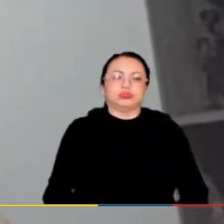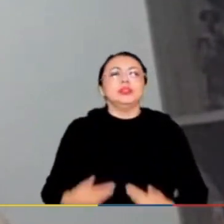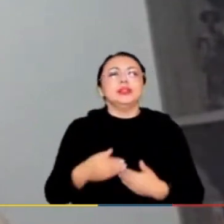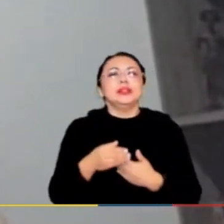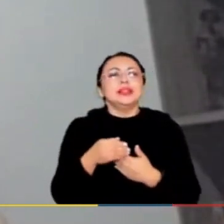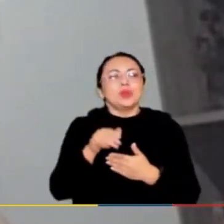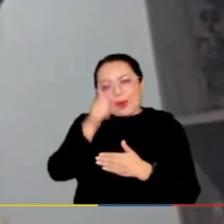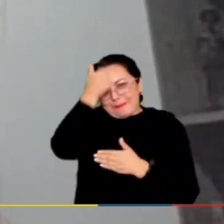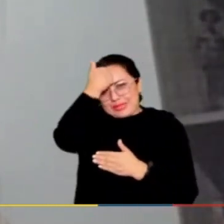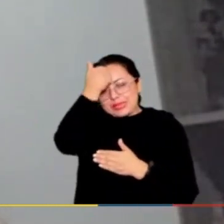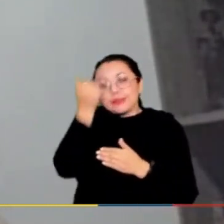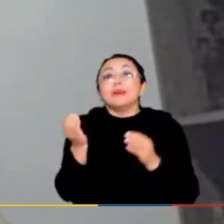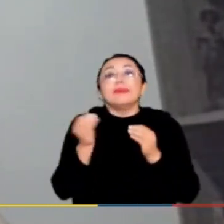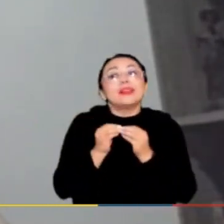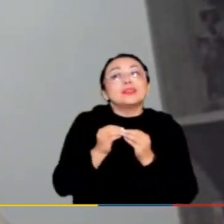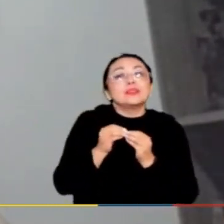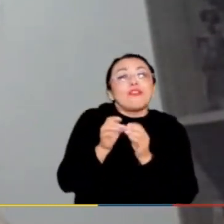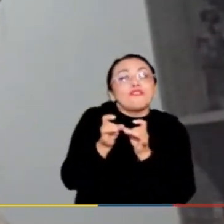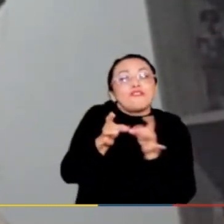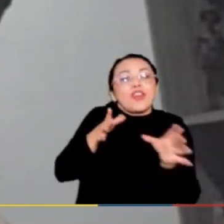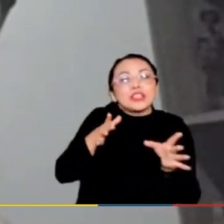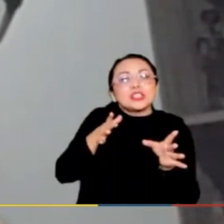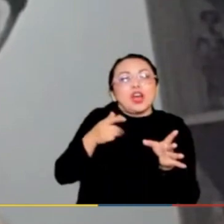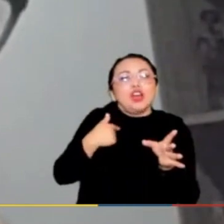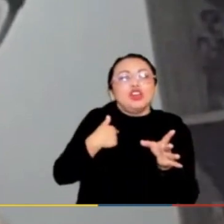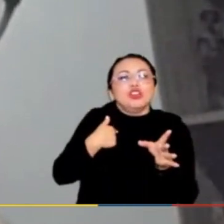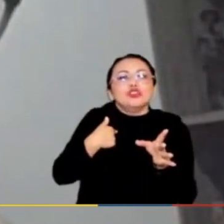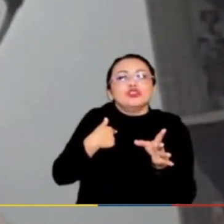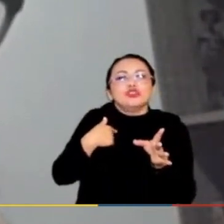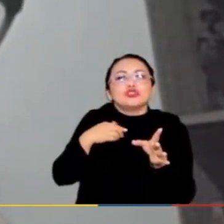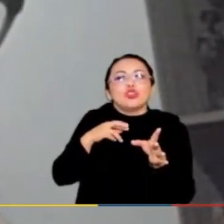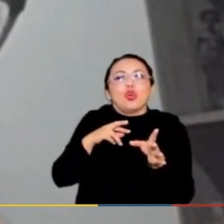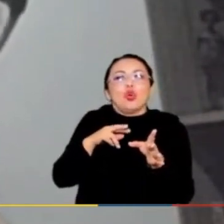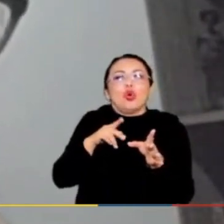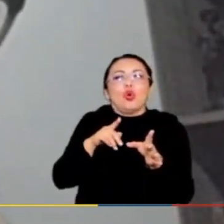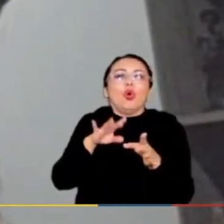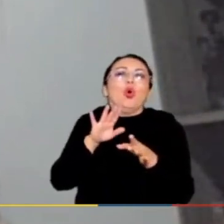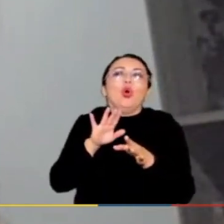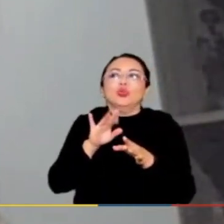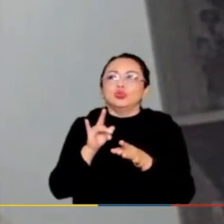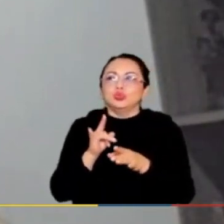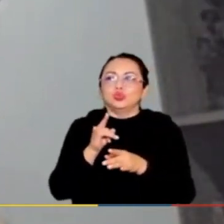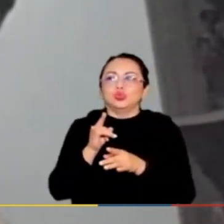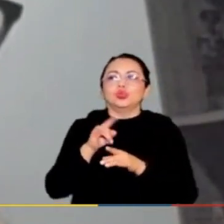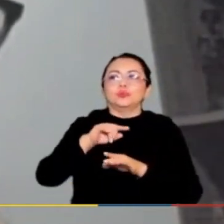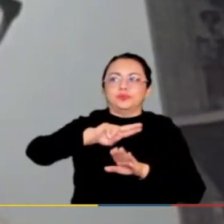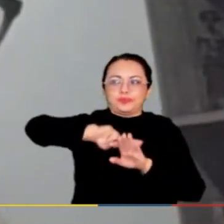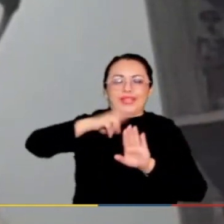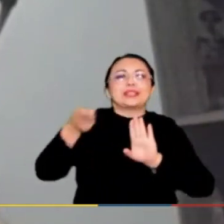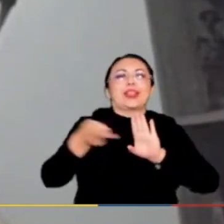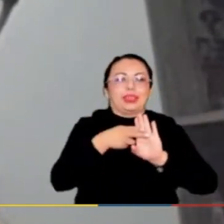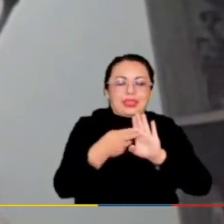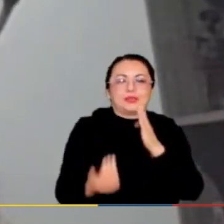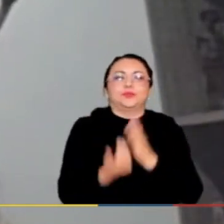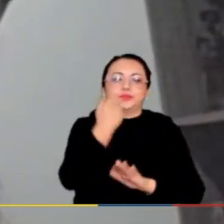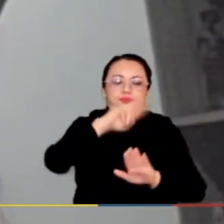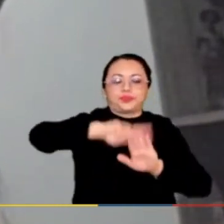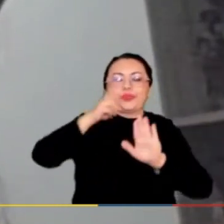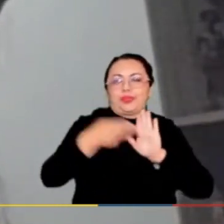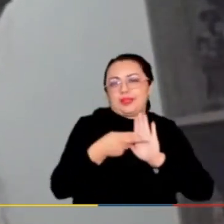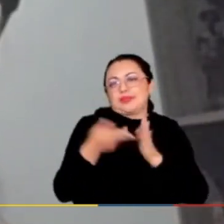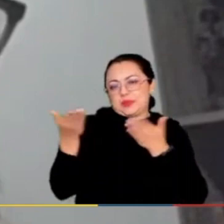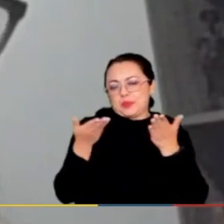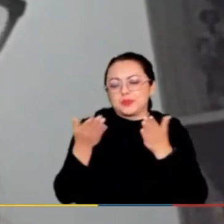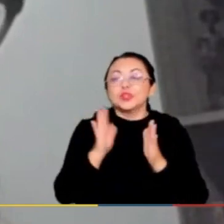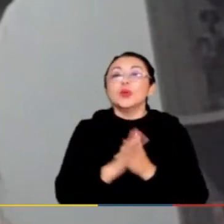la emisión de la sentencia me encontraba en uso de comisión de servicios.